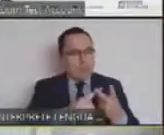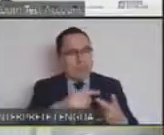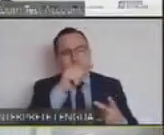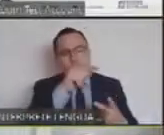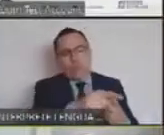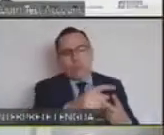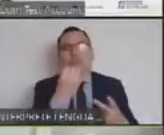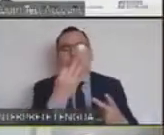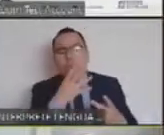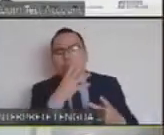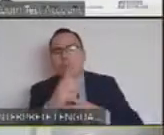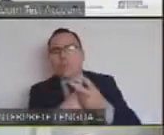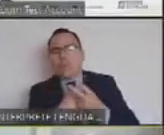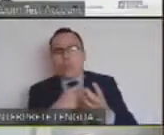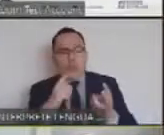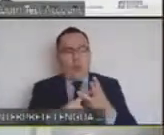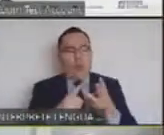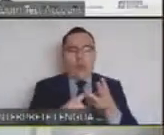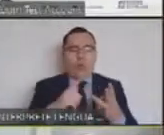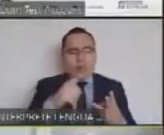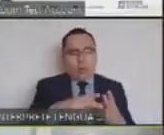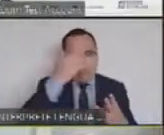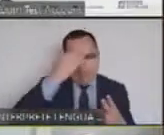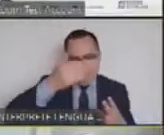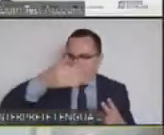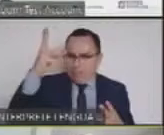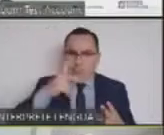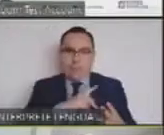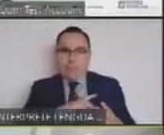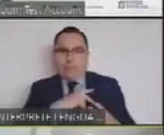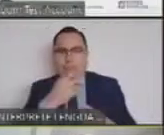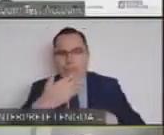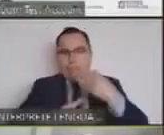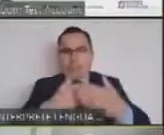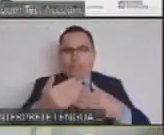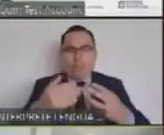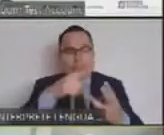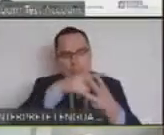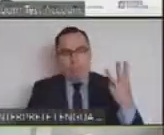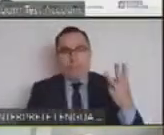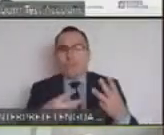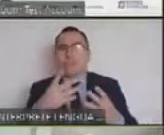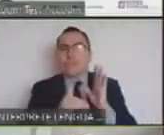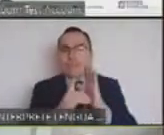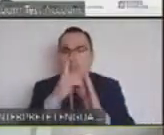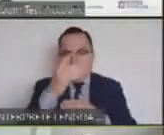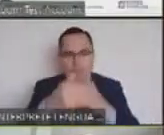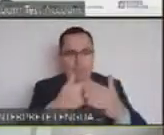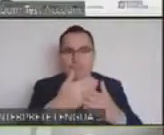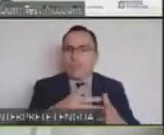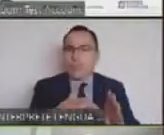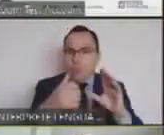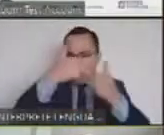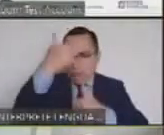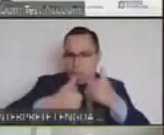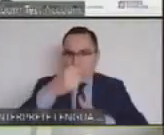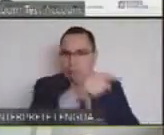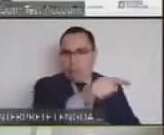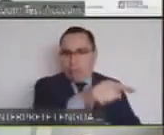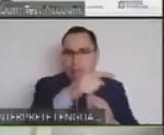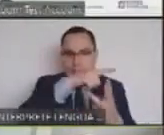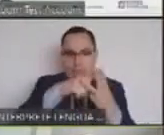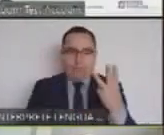luego, y el perfeccionamiento que se ha venido alcanzando. Como resultado de todas estas